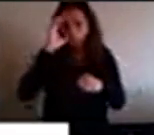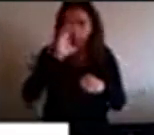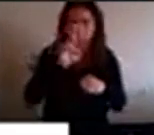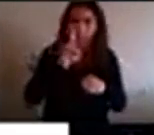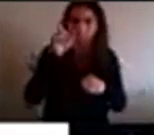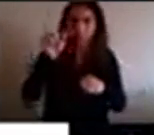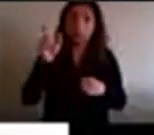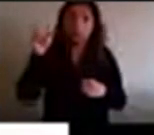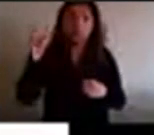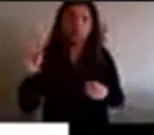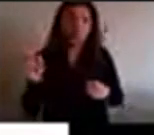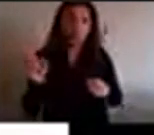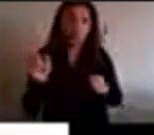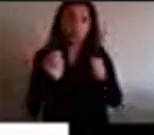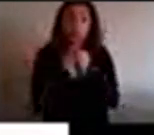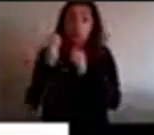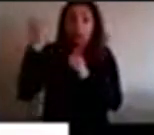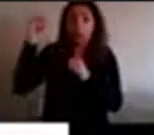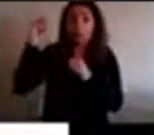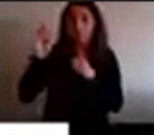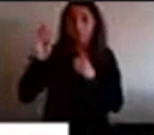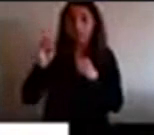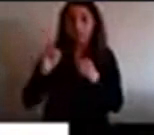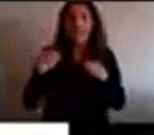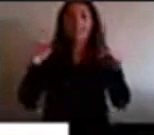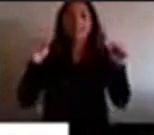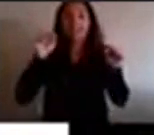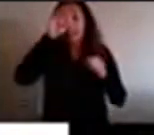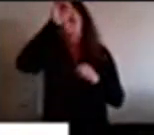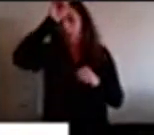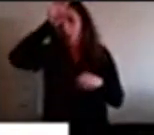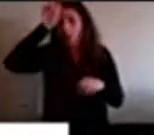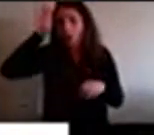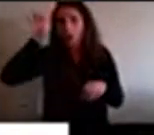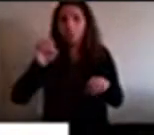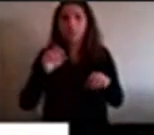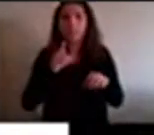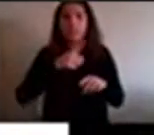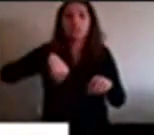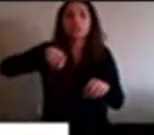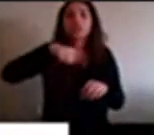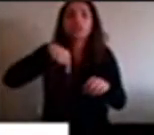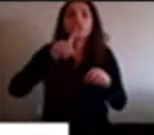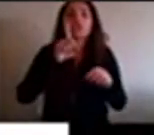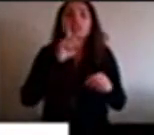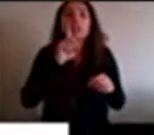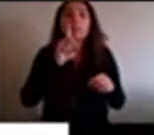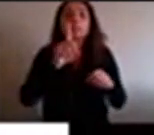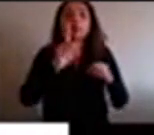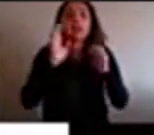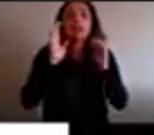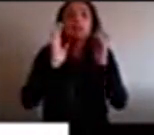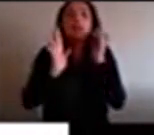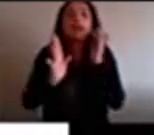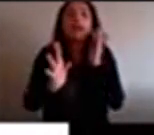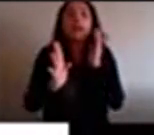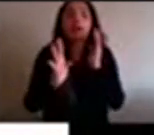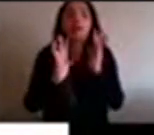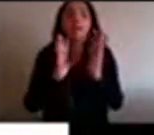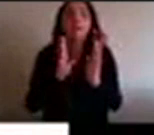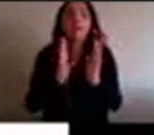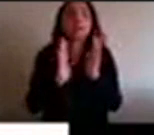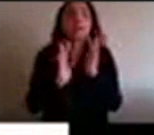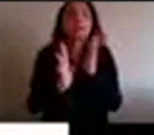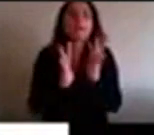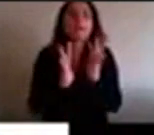empleabilidad. Me parece que lo comentaron, que ya se dio esta mañana, pero aquí les presento una ley de un proceso que se adelantó el año